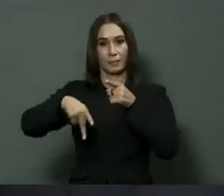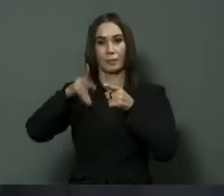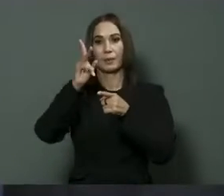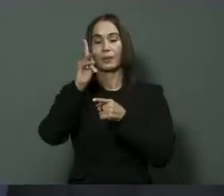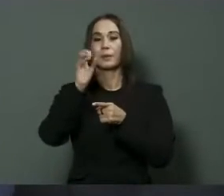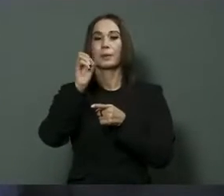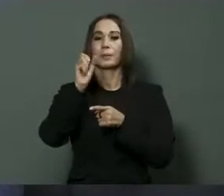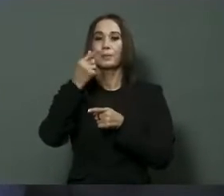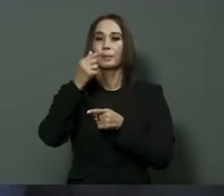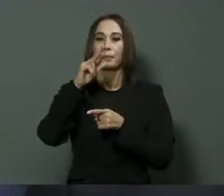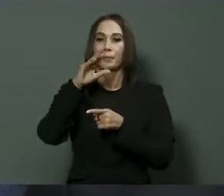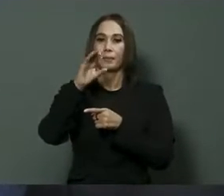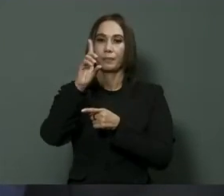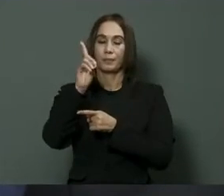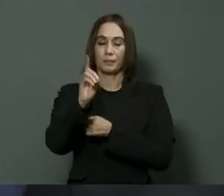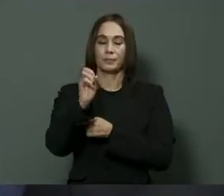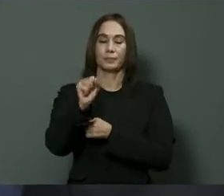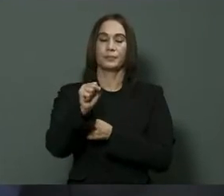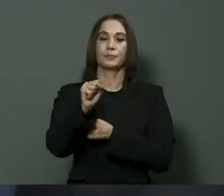posgrado,